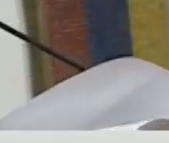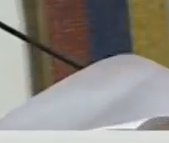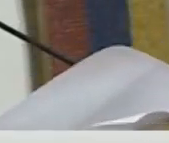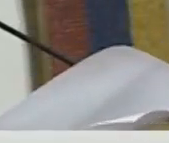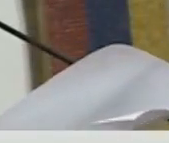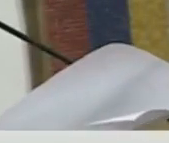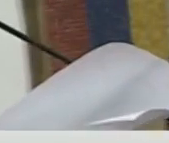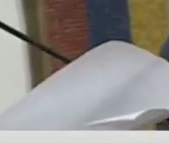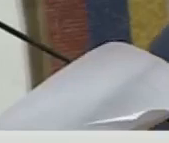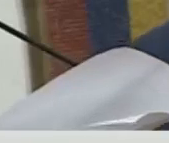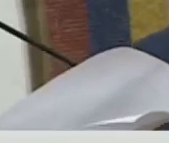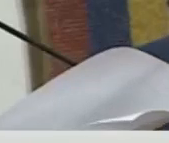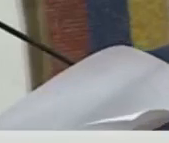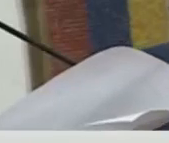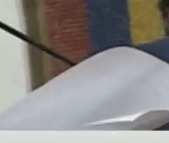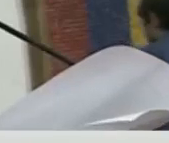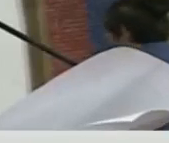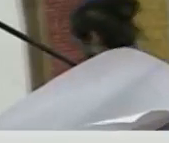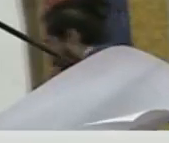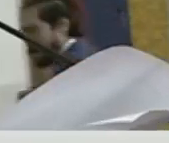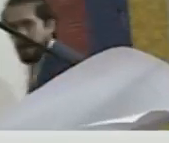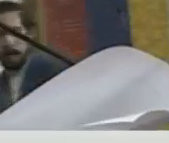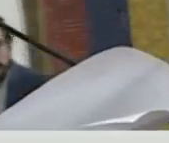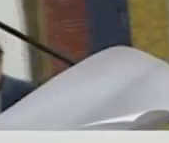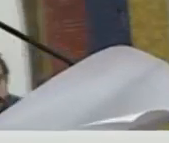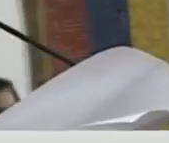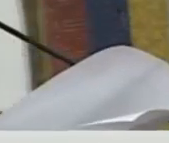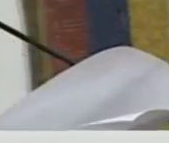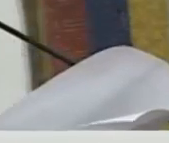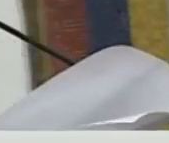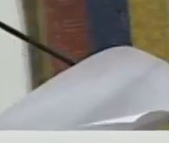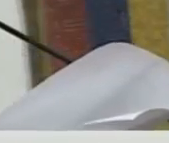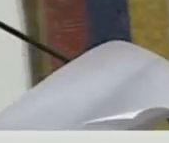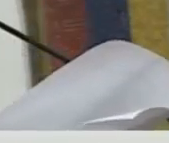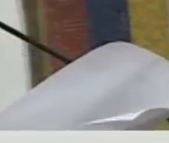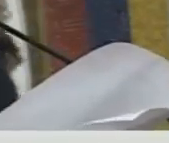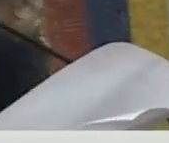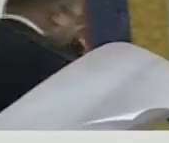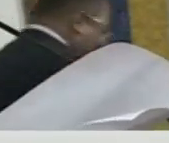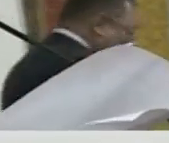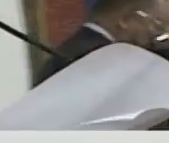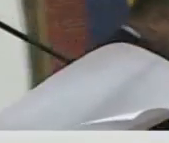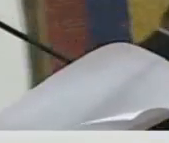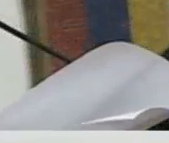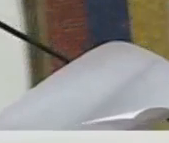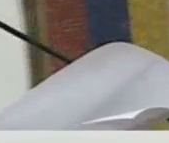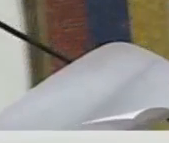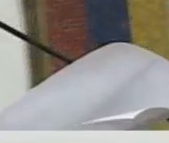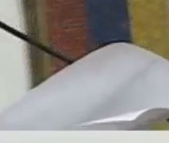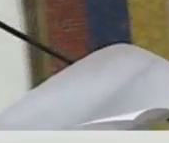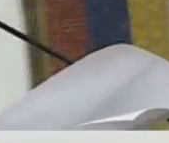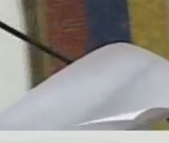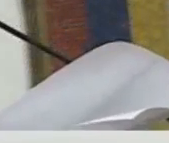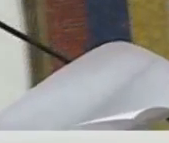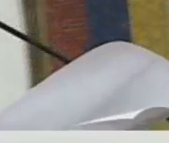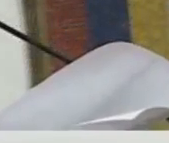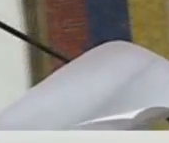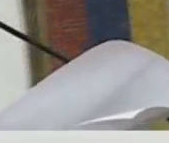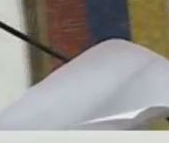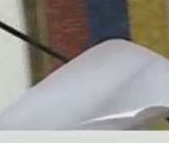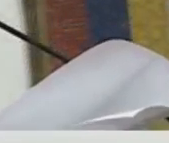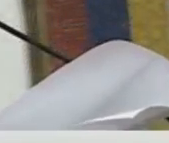principales, solicitando permiso para ausentarse e incorporar a sus suplentes. En el segundo punto de la cuenta